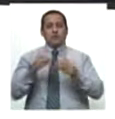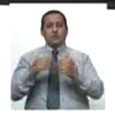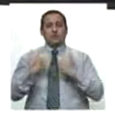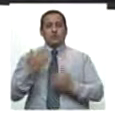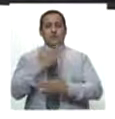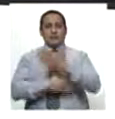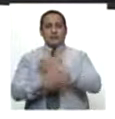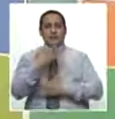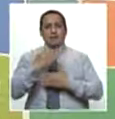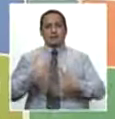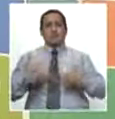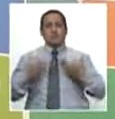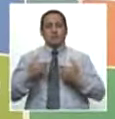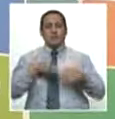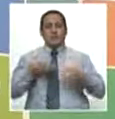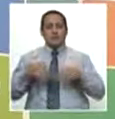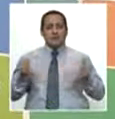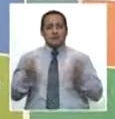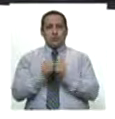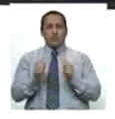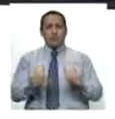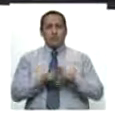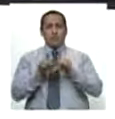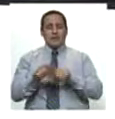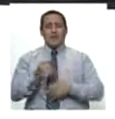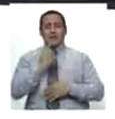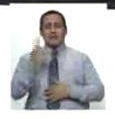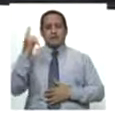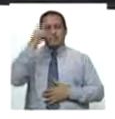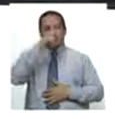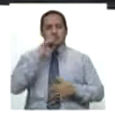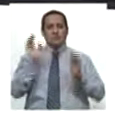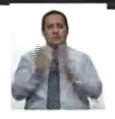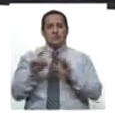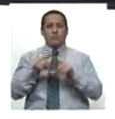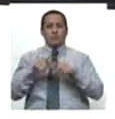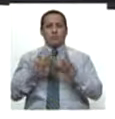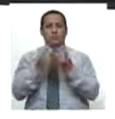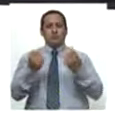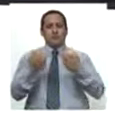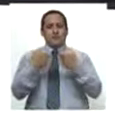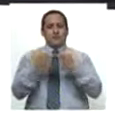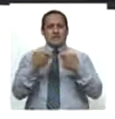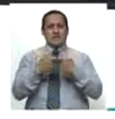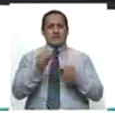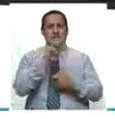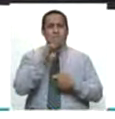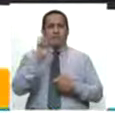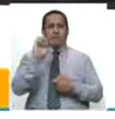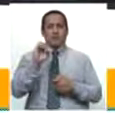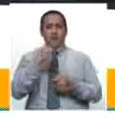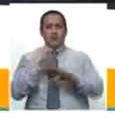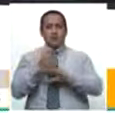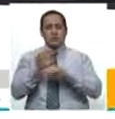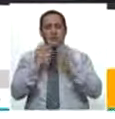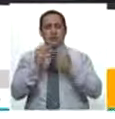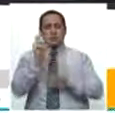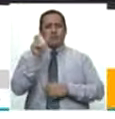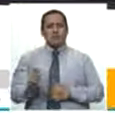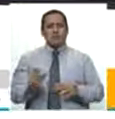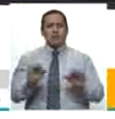tienen discapacidad acceden. Y para nosotros todavía se hace difícil, ¿no? Inclusive todavía hay páginas web que no son accesibles para las personas con